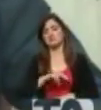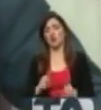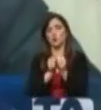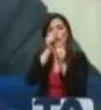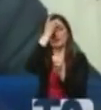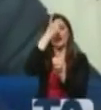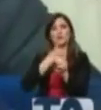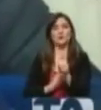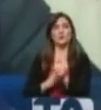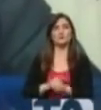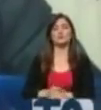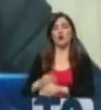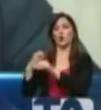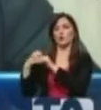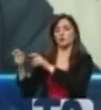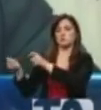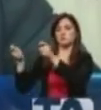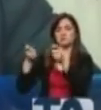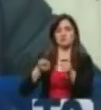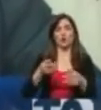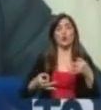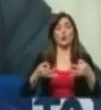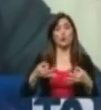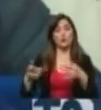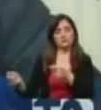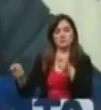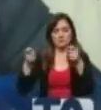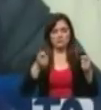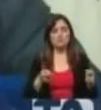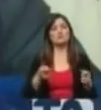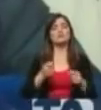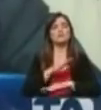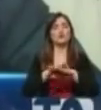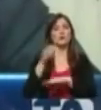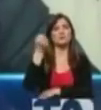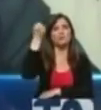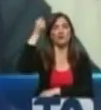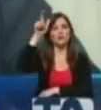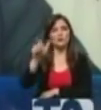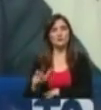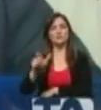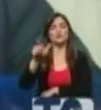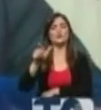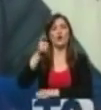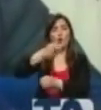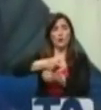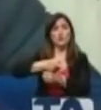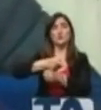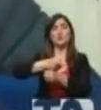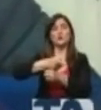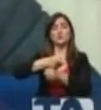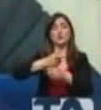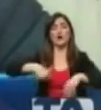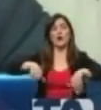conocer la sentencia que es de obligatorio cumplimiento al emitir una medida cautelar con respecto a los derechos de un ciudadano y disponer al